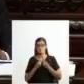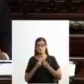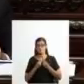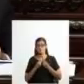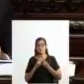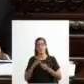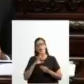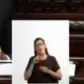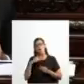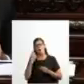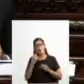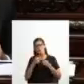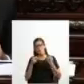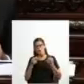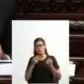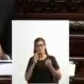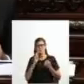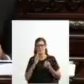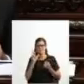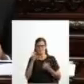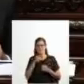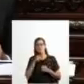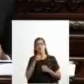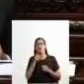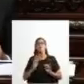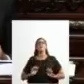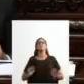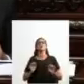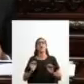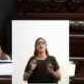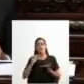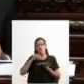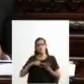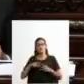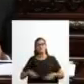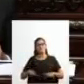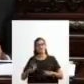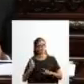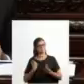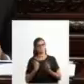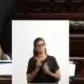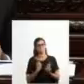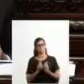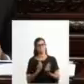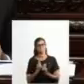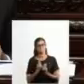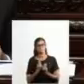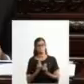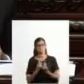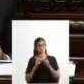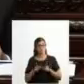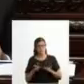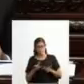Hay otras obscenidades. Terminemos con los funcionarios estos que contratan los ministros. ¿Sí?